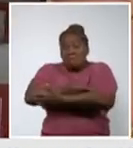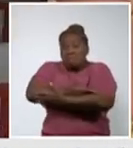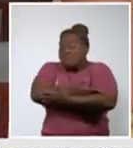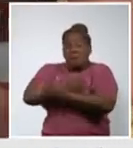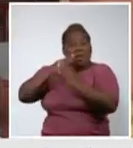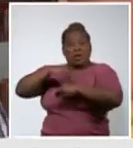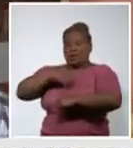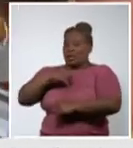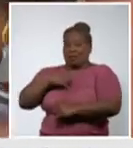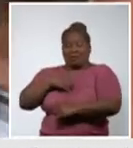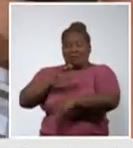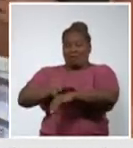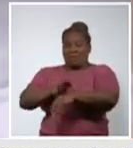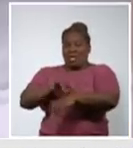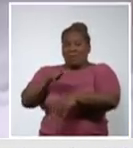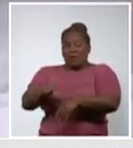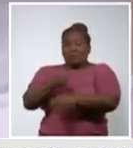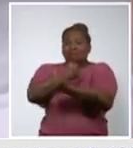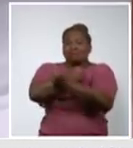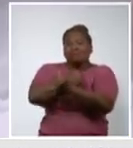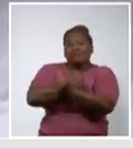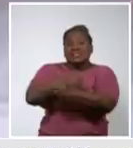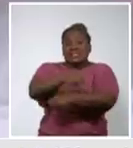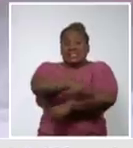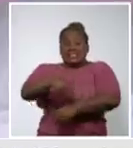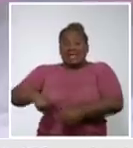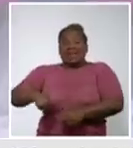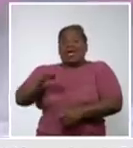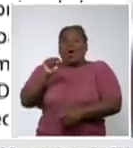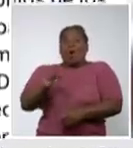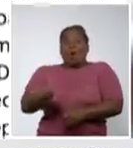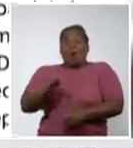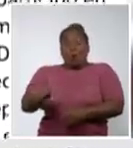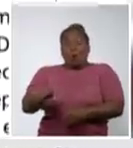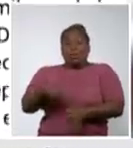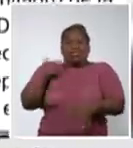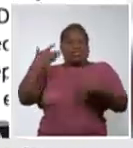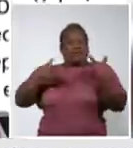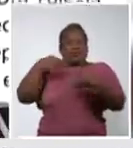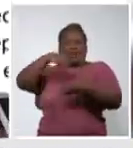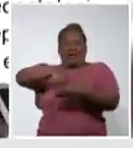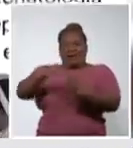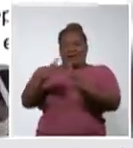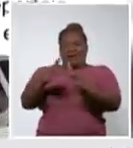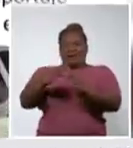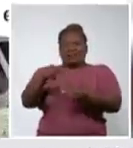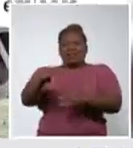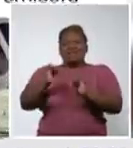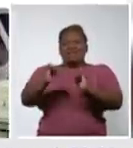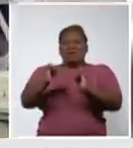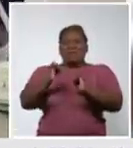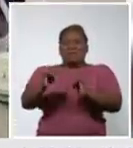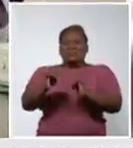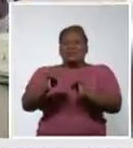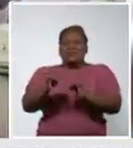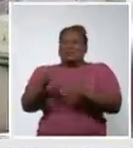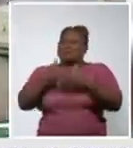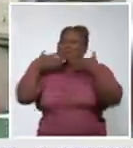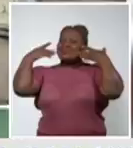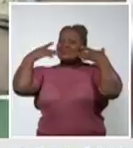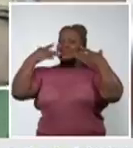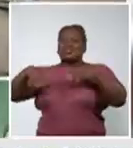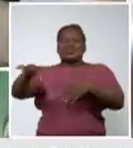cesárea, hoy disfruta de su hogar y es la noticia más alentadora para quienes siguieron su evolución en todo el